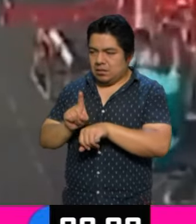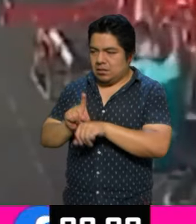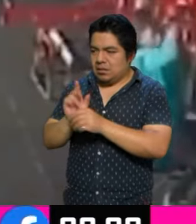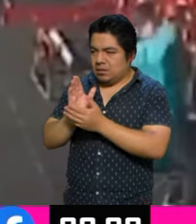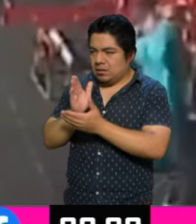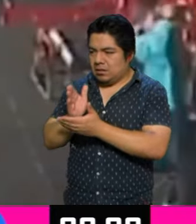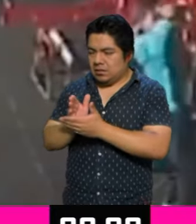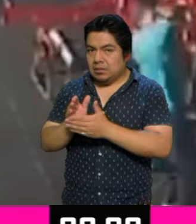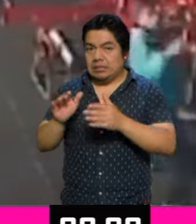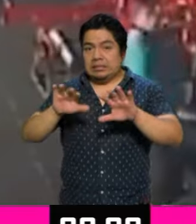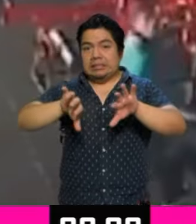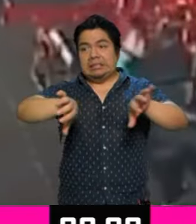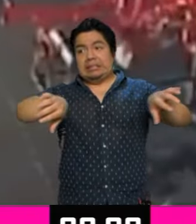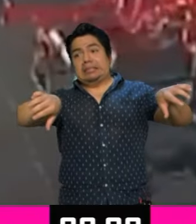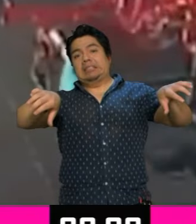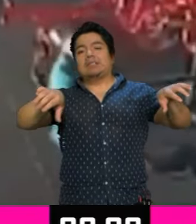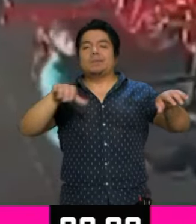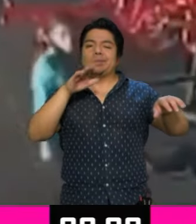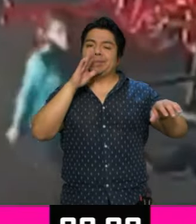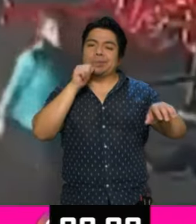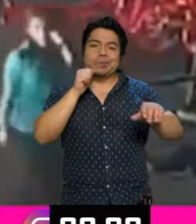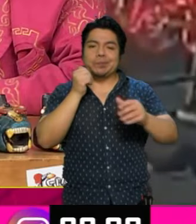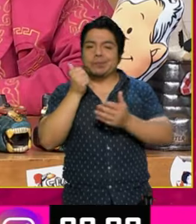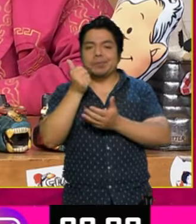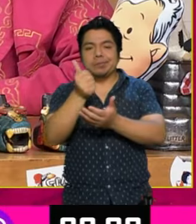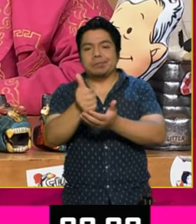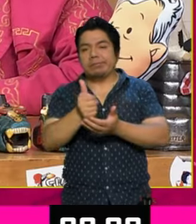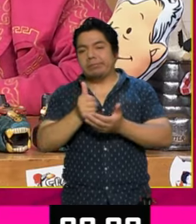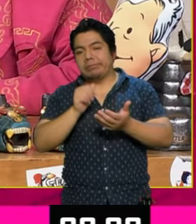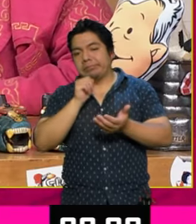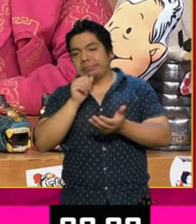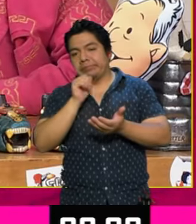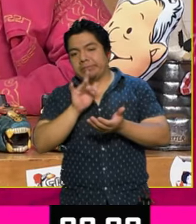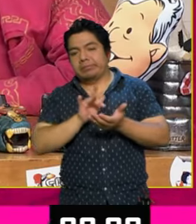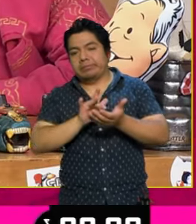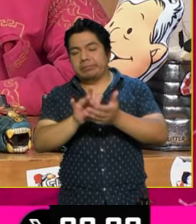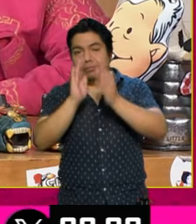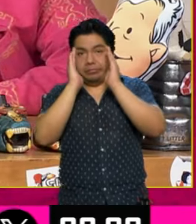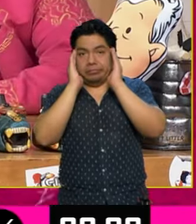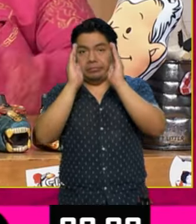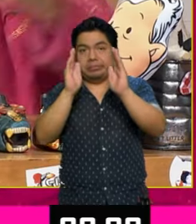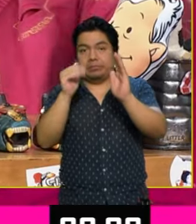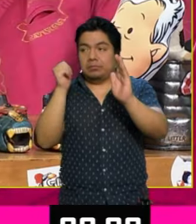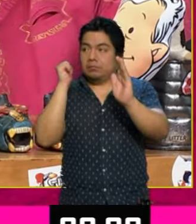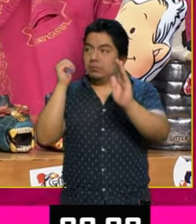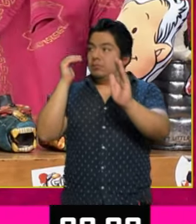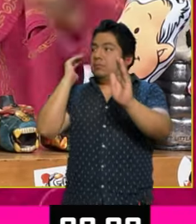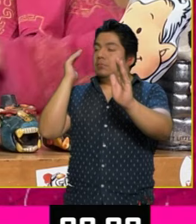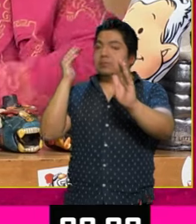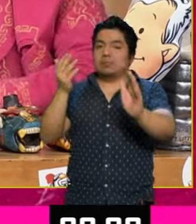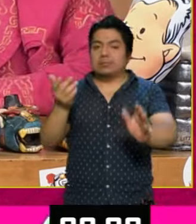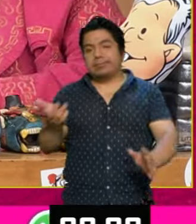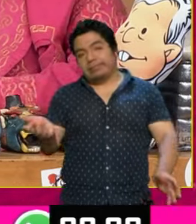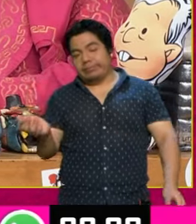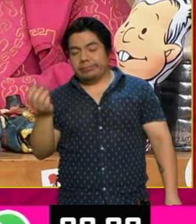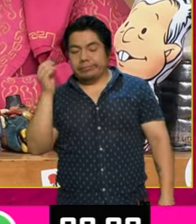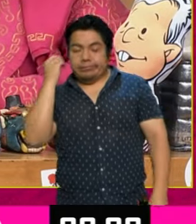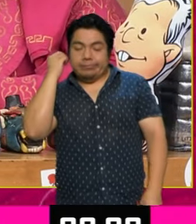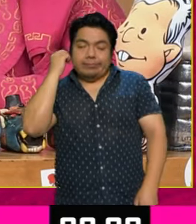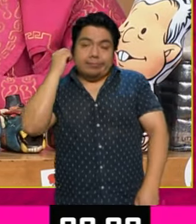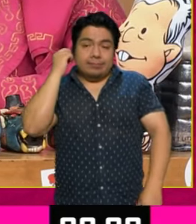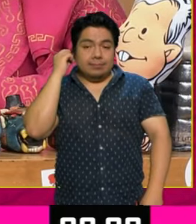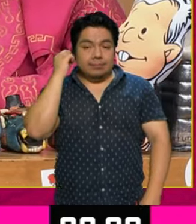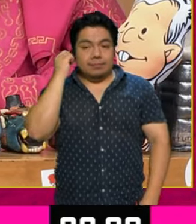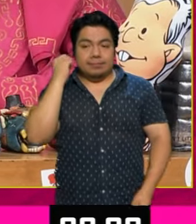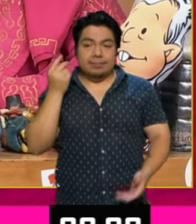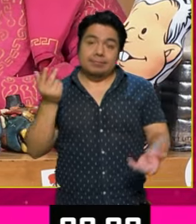la calor. Y se trató de detener, pero oye, no, nadie la ayudó, los demás no dejaron. Pues es que están viendo para allá y la otra se hizo para atrás y se recargó, señor.